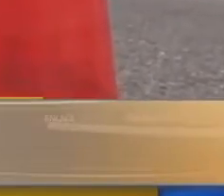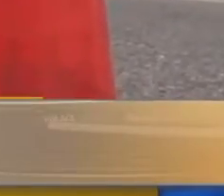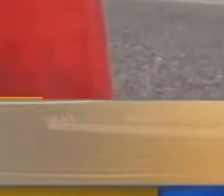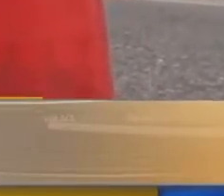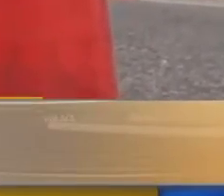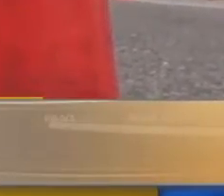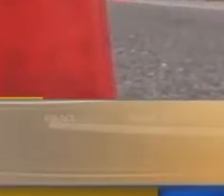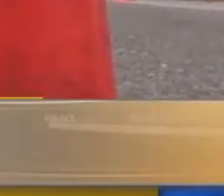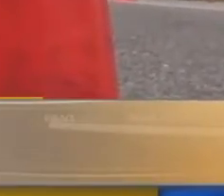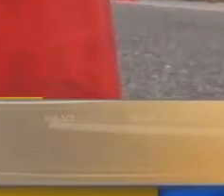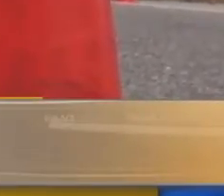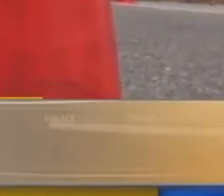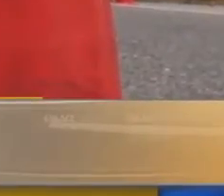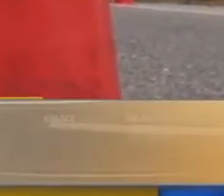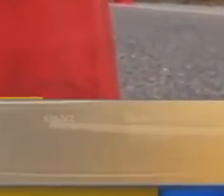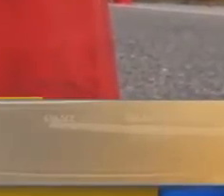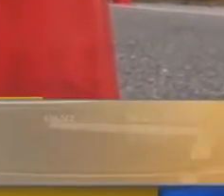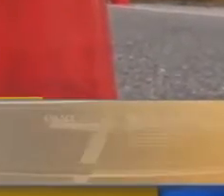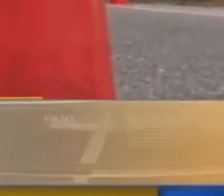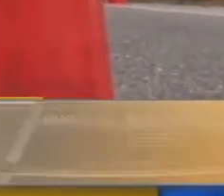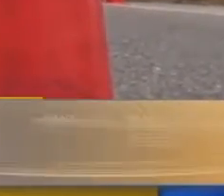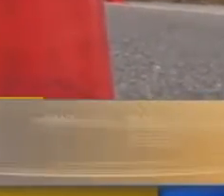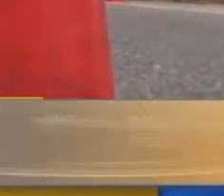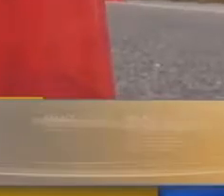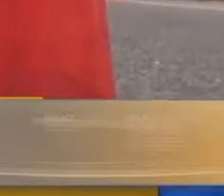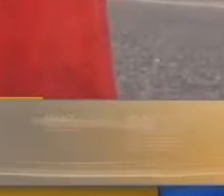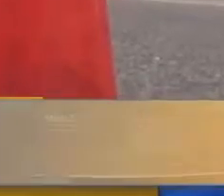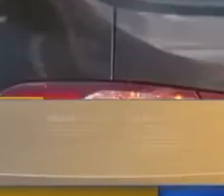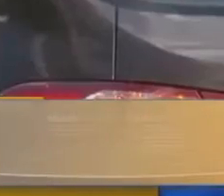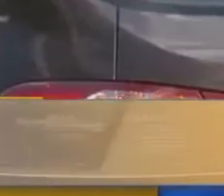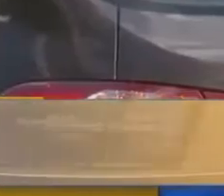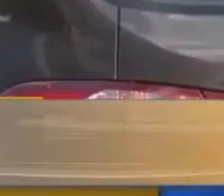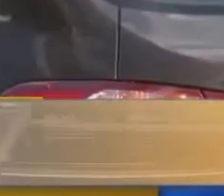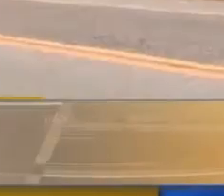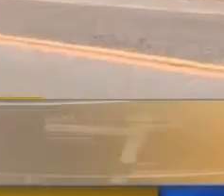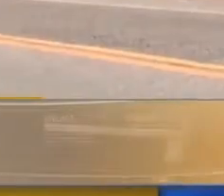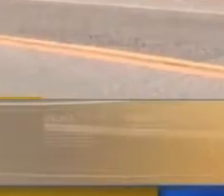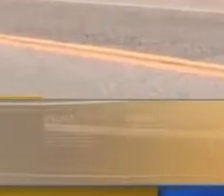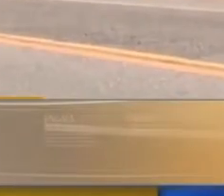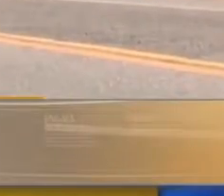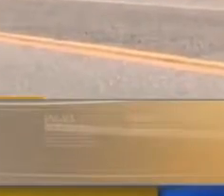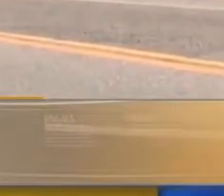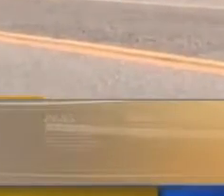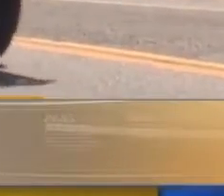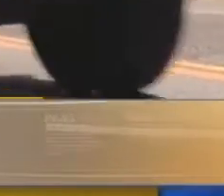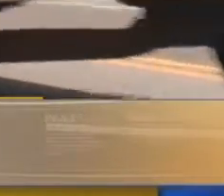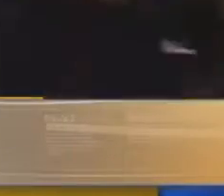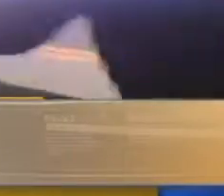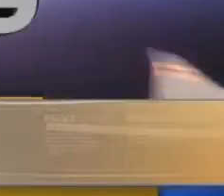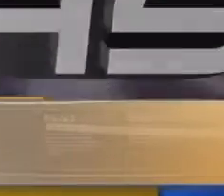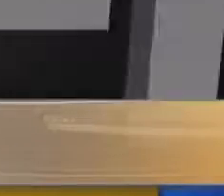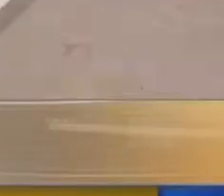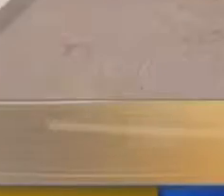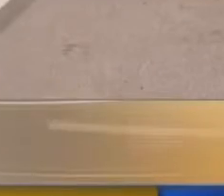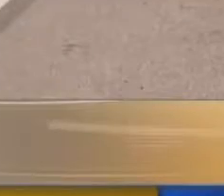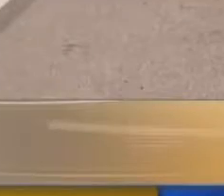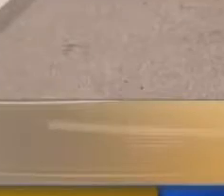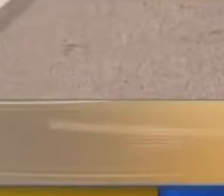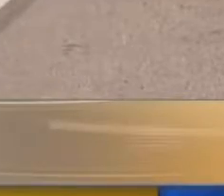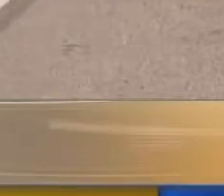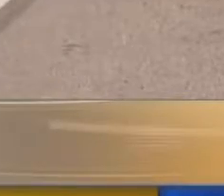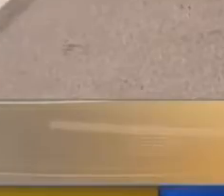de movilidad en accidentes, lesionados y comparendos. Hoy adelantan en el perímetro urbano de Barranca Bermeja el plan retorno.